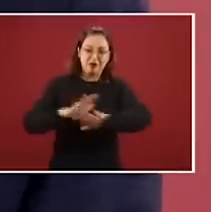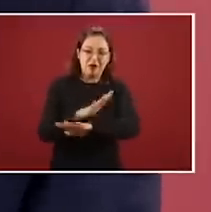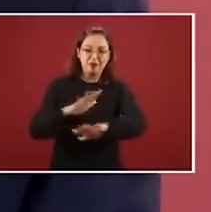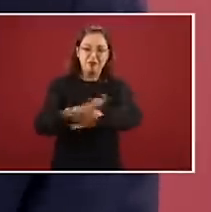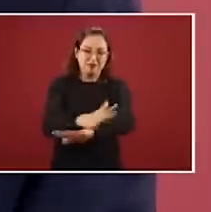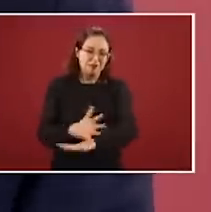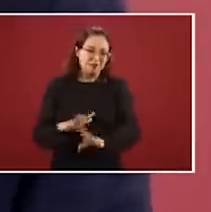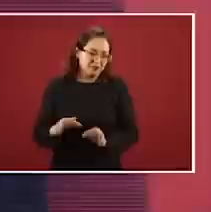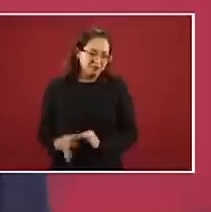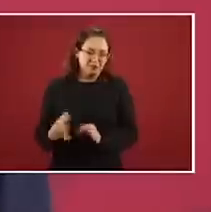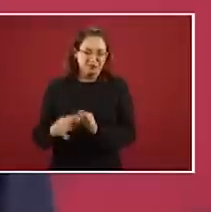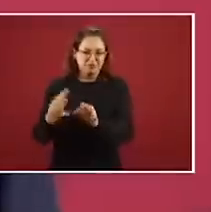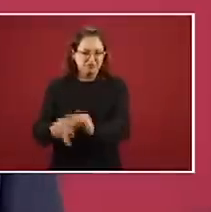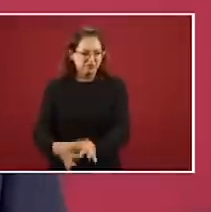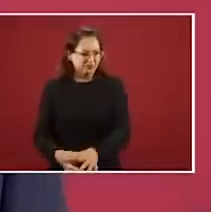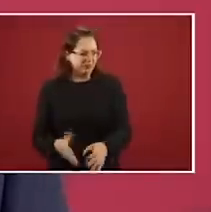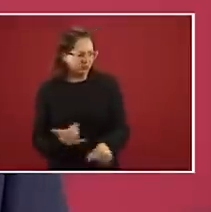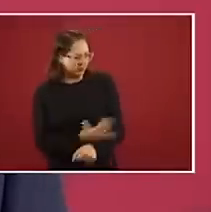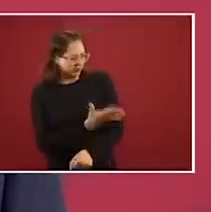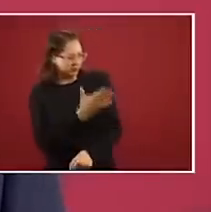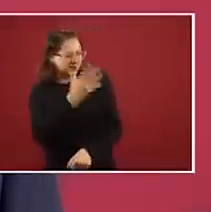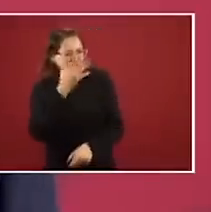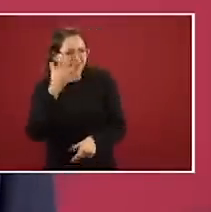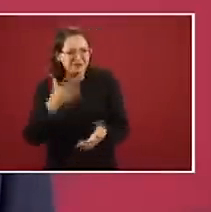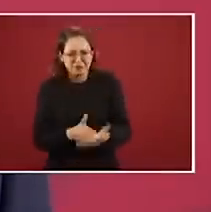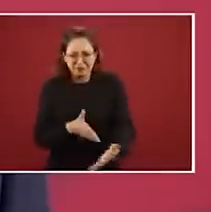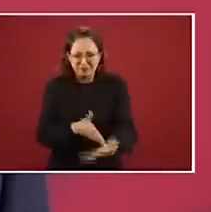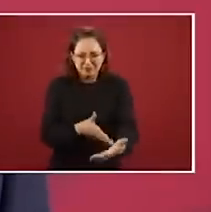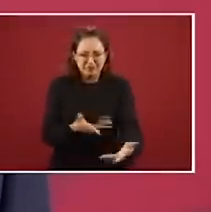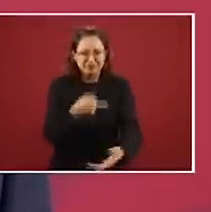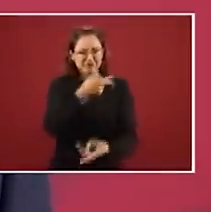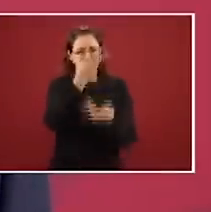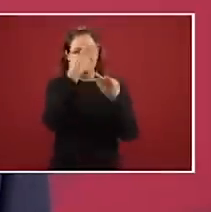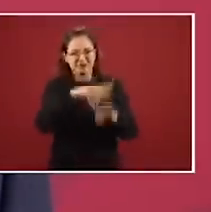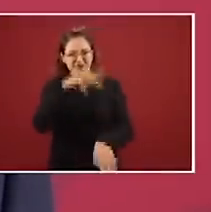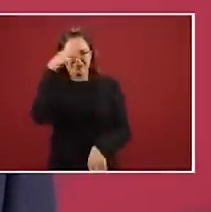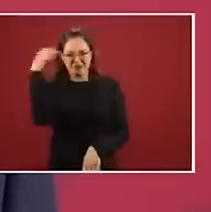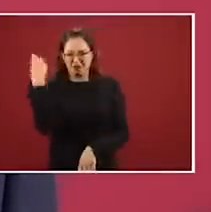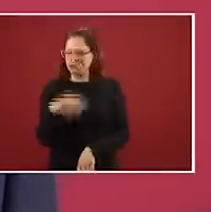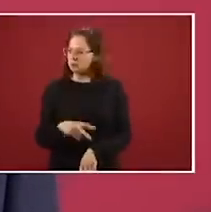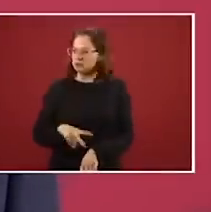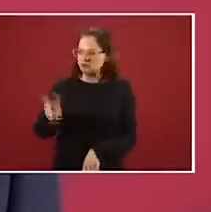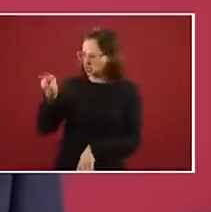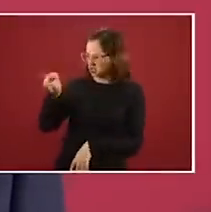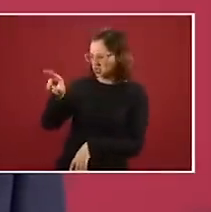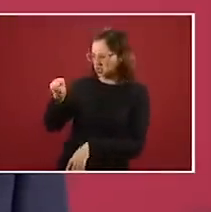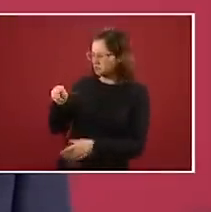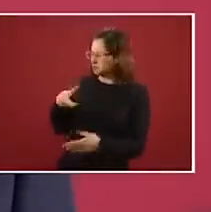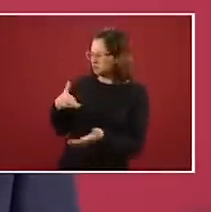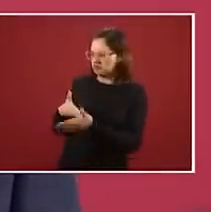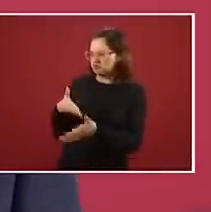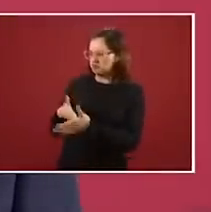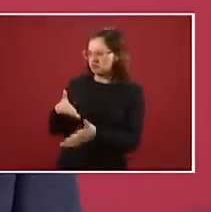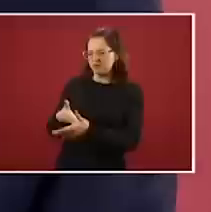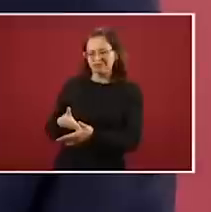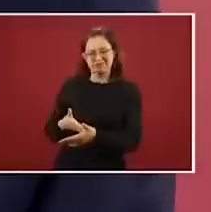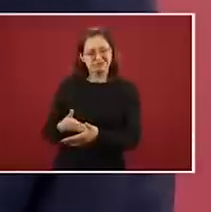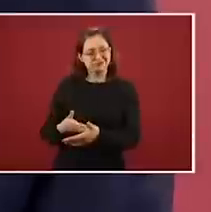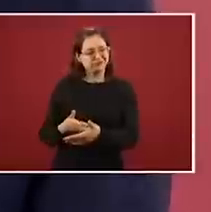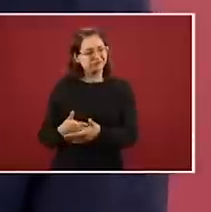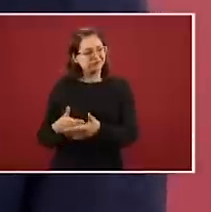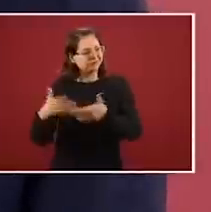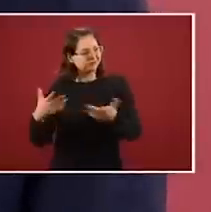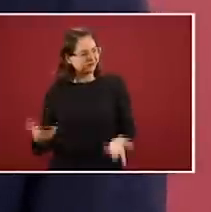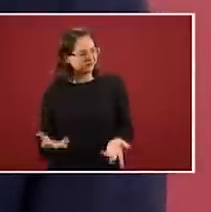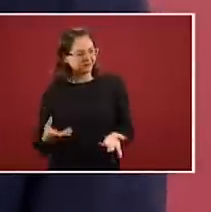haber obstáculos. ¿Cómo el Banco de México nos va a impedir que tengamos